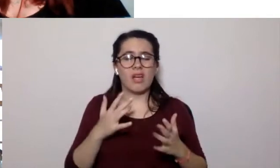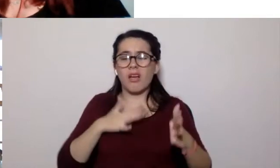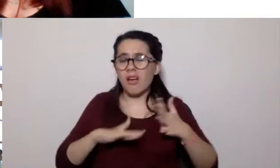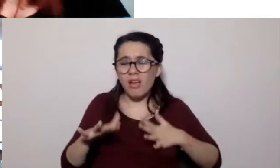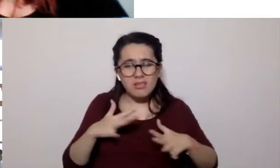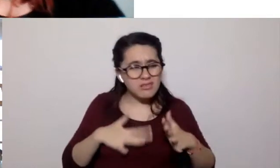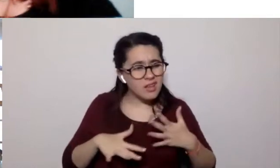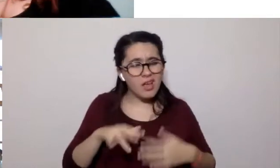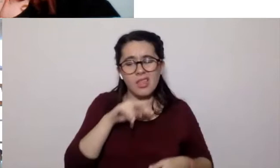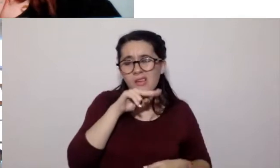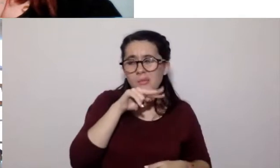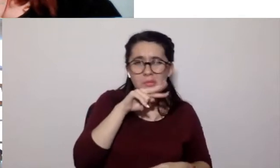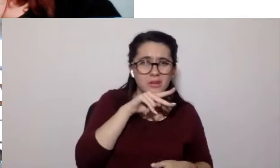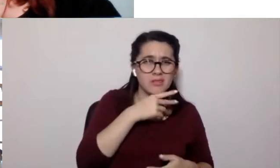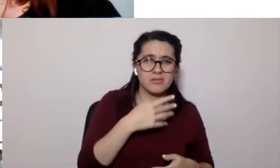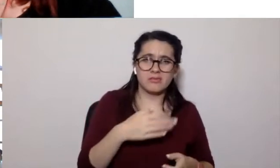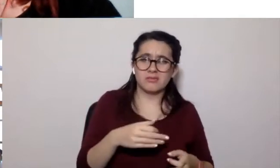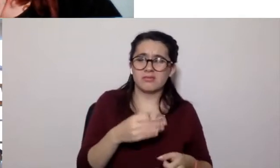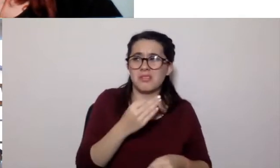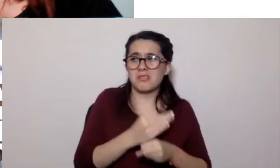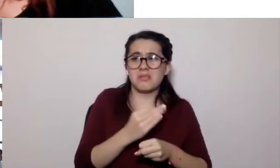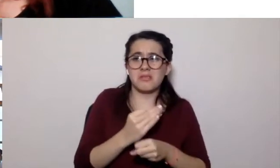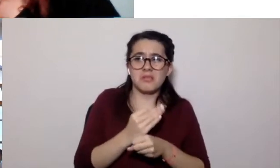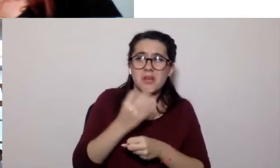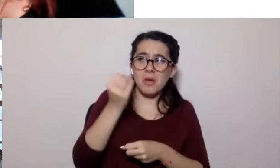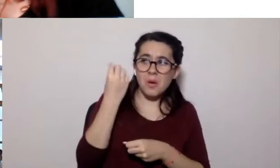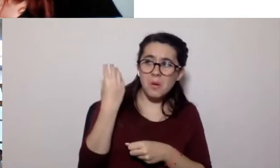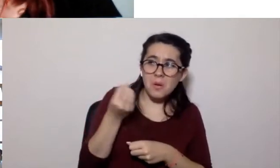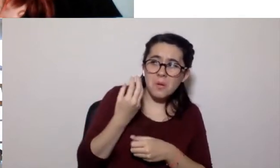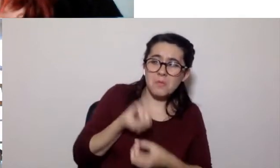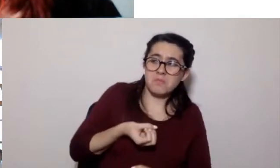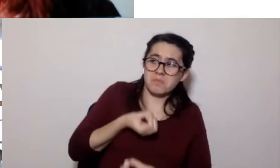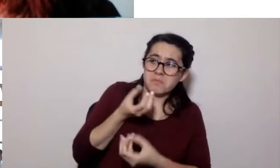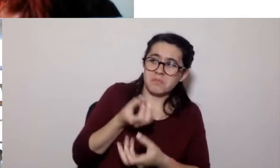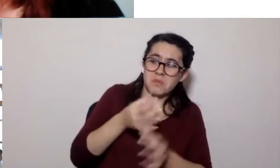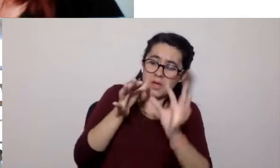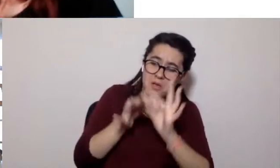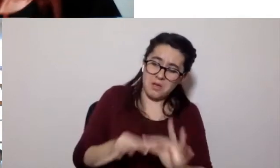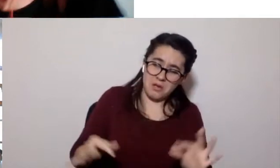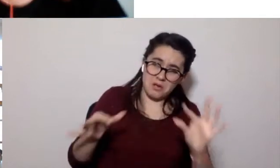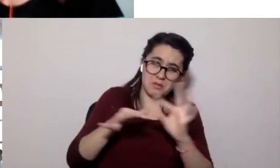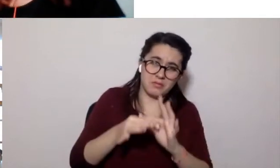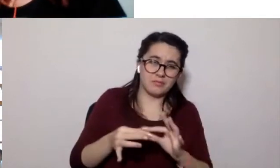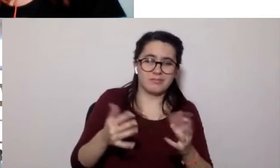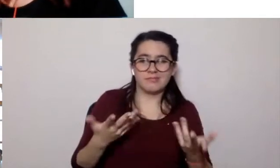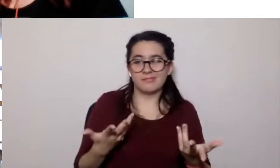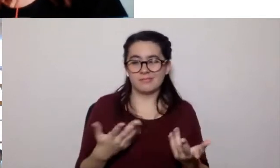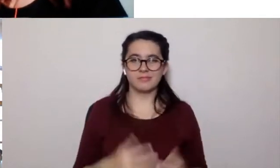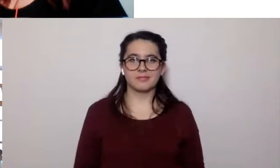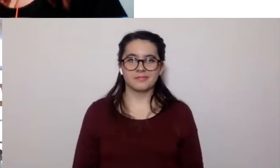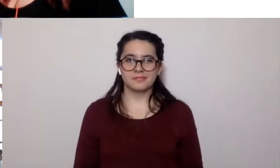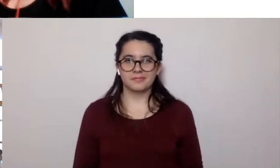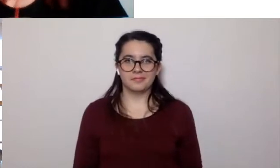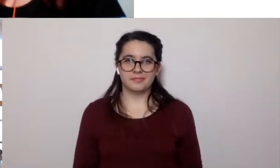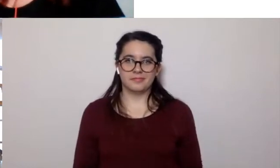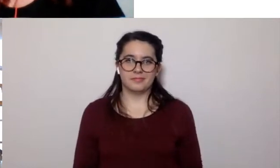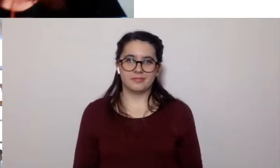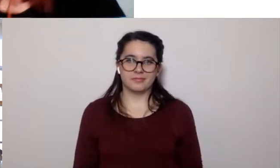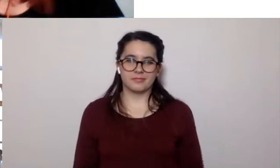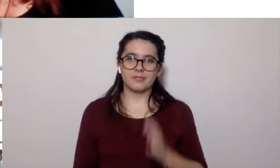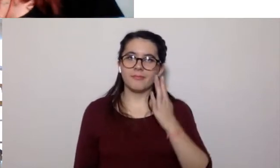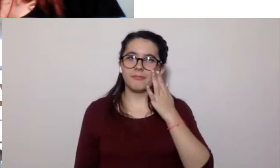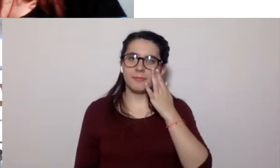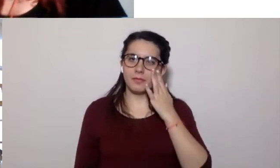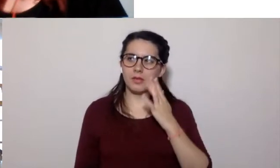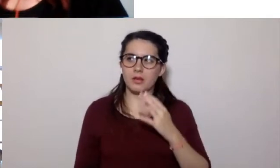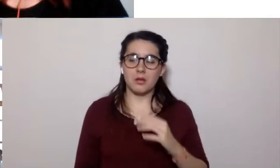voy a dar una conferencia, voy a transmitir un programa, ¿no? Exacto, ¿no? No decirlo, o sea, no tengo nada